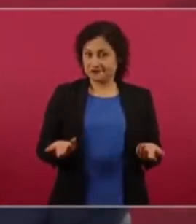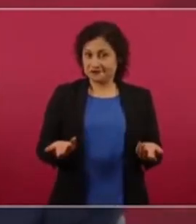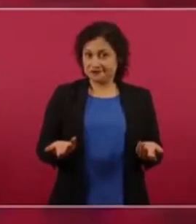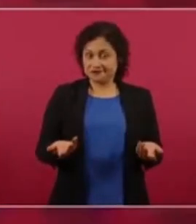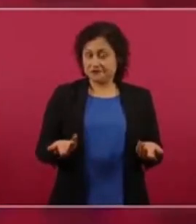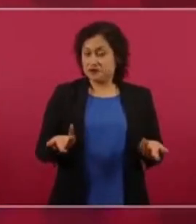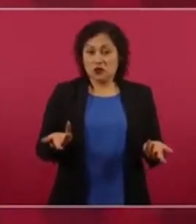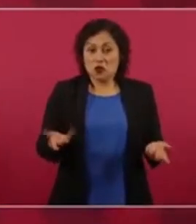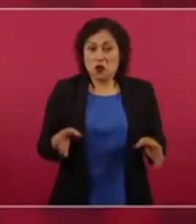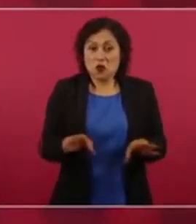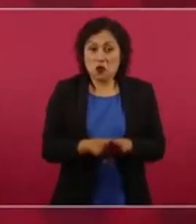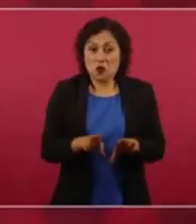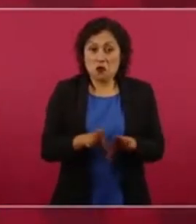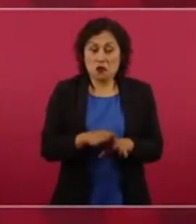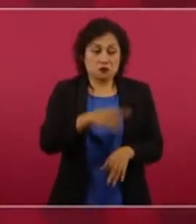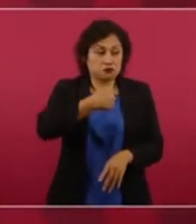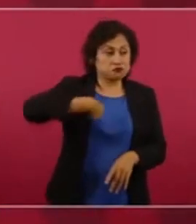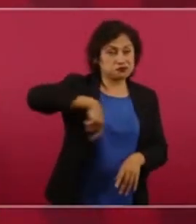amarnos,